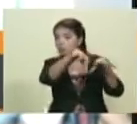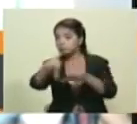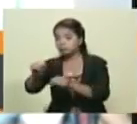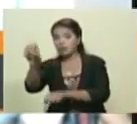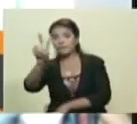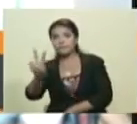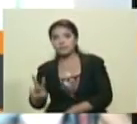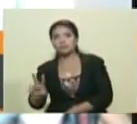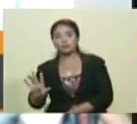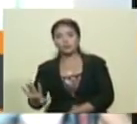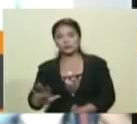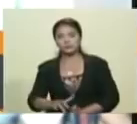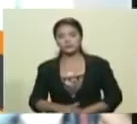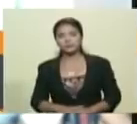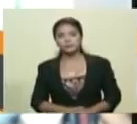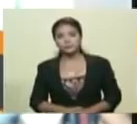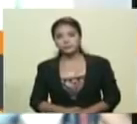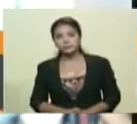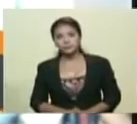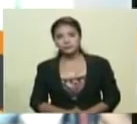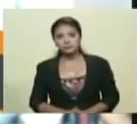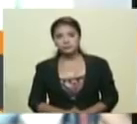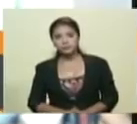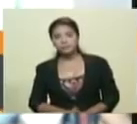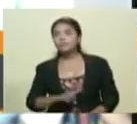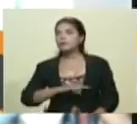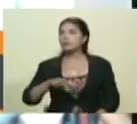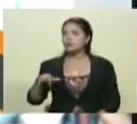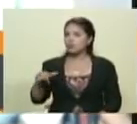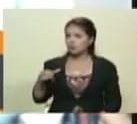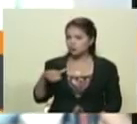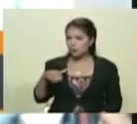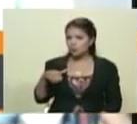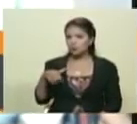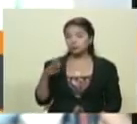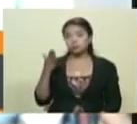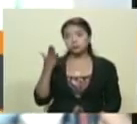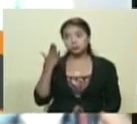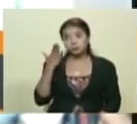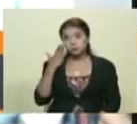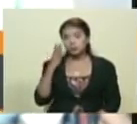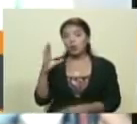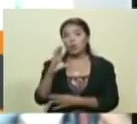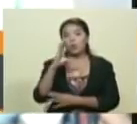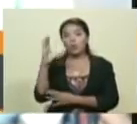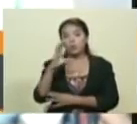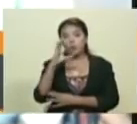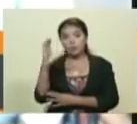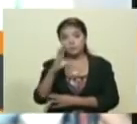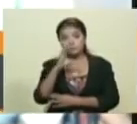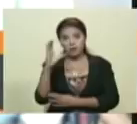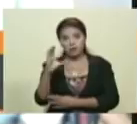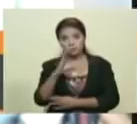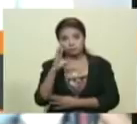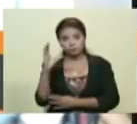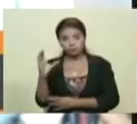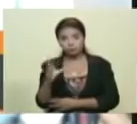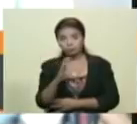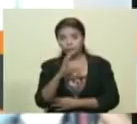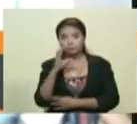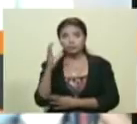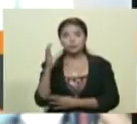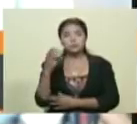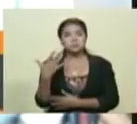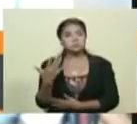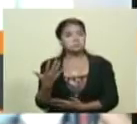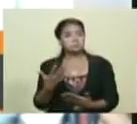en su país. Nosotros no ignoramos que Colombia, que es el costado